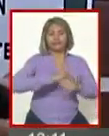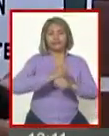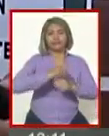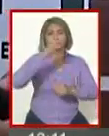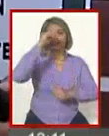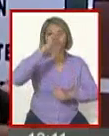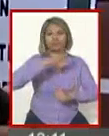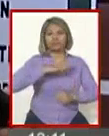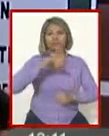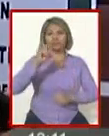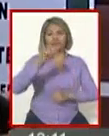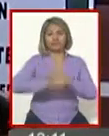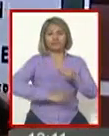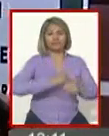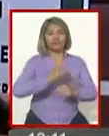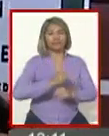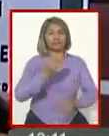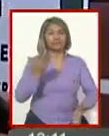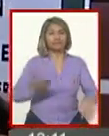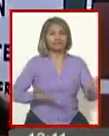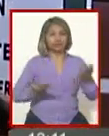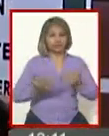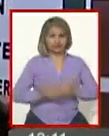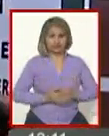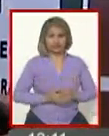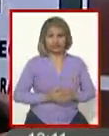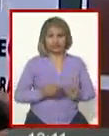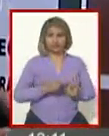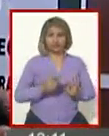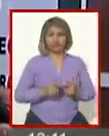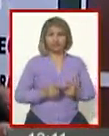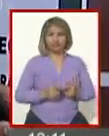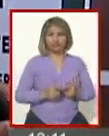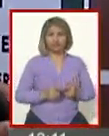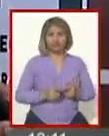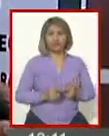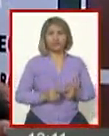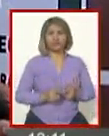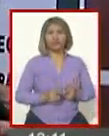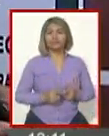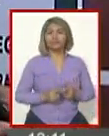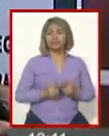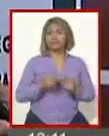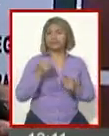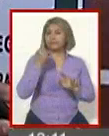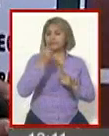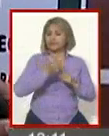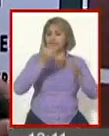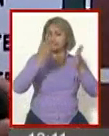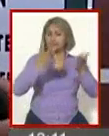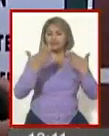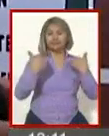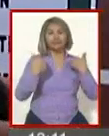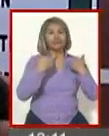el agresor tiene unos 30 años aproximadamente. Entonces, el agresor